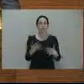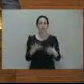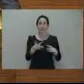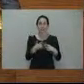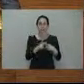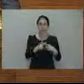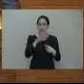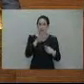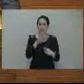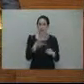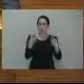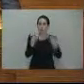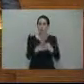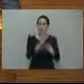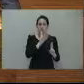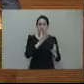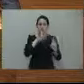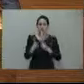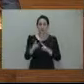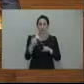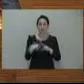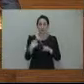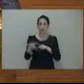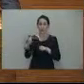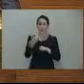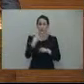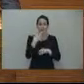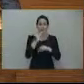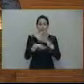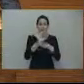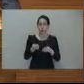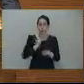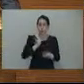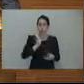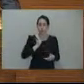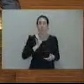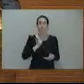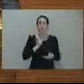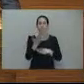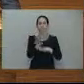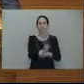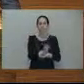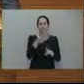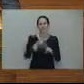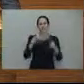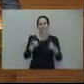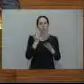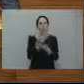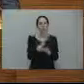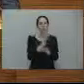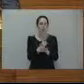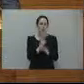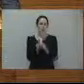prevención y reacción frente a los efectos perjudiciales del abuso del juego, especialmente los relacionados con la ludopatía,